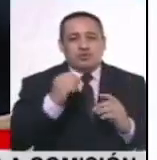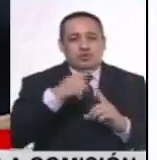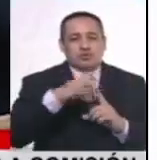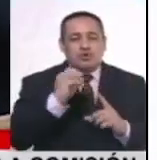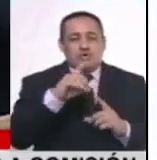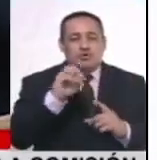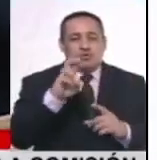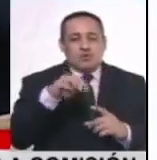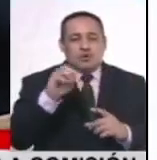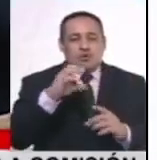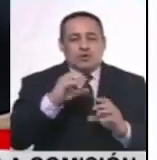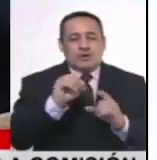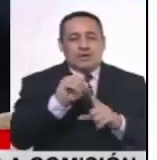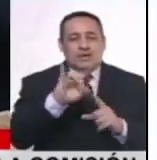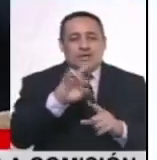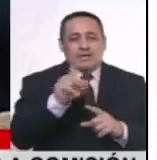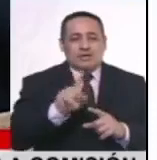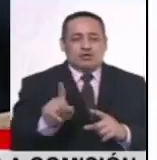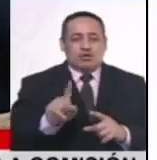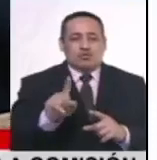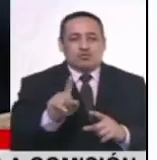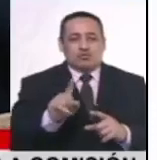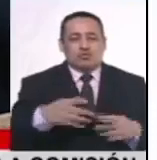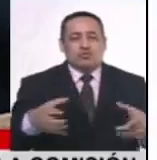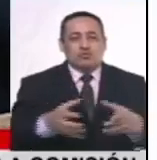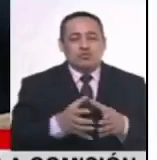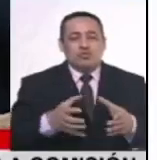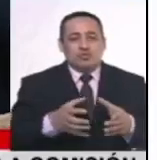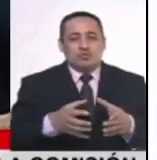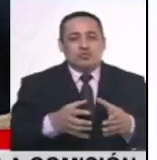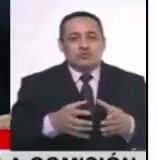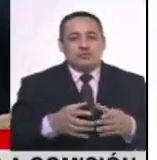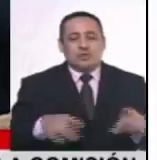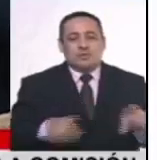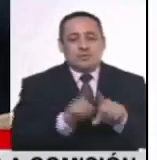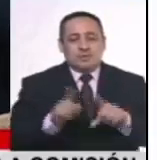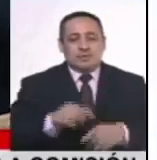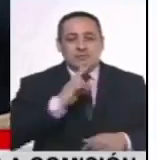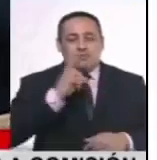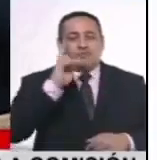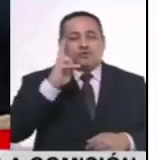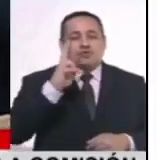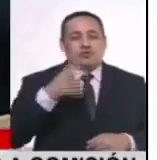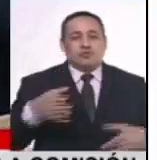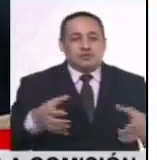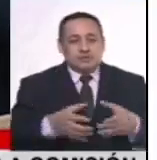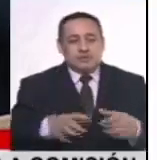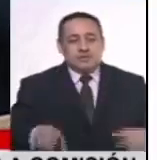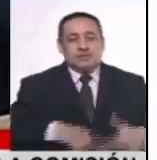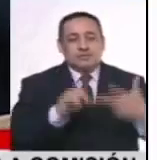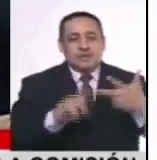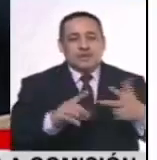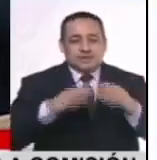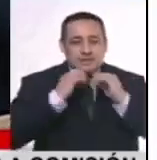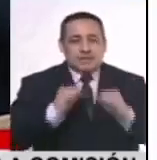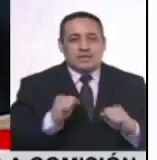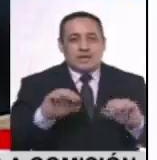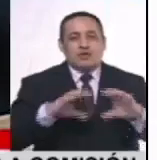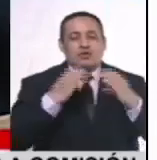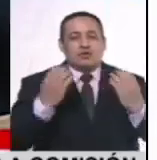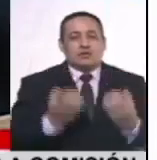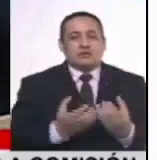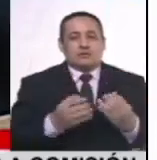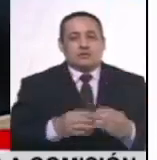Teodomiro Quirós Barbosa, de la bancada magisterial, y para la secretaría al